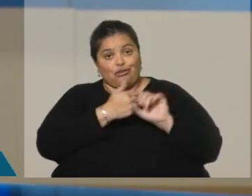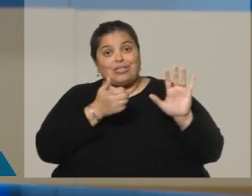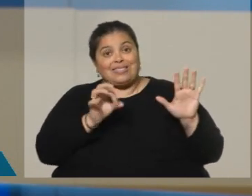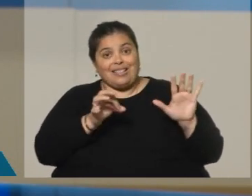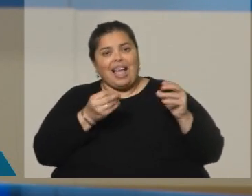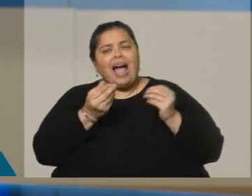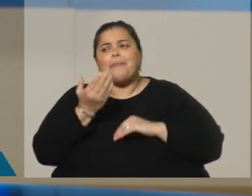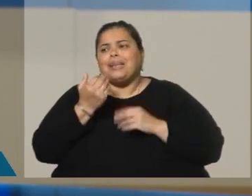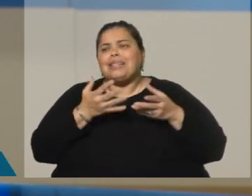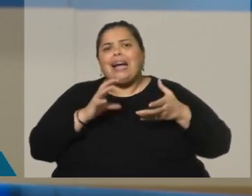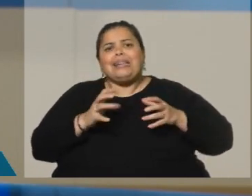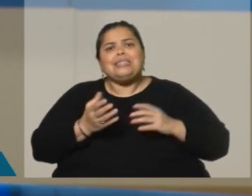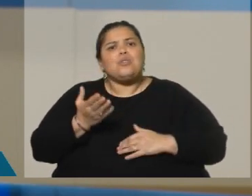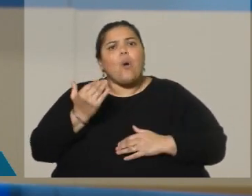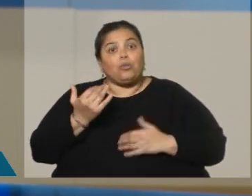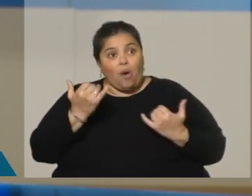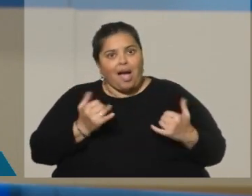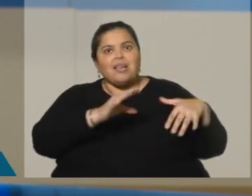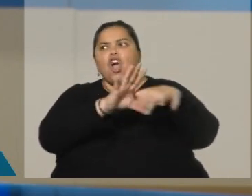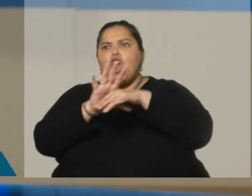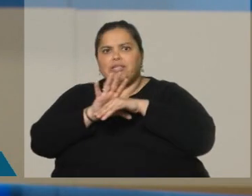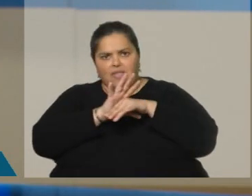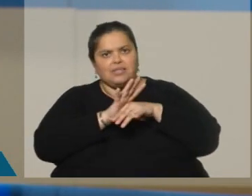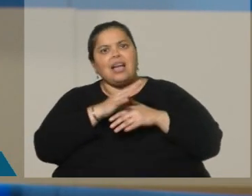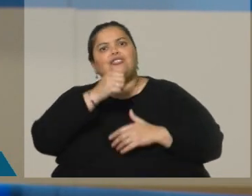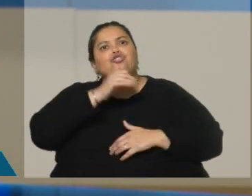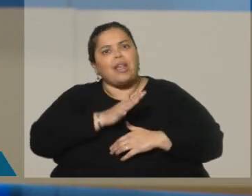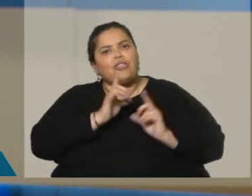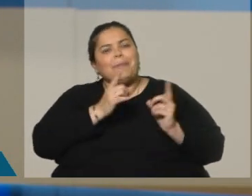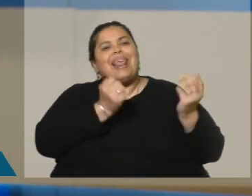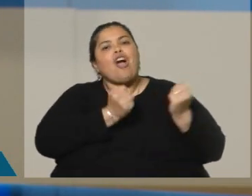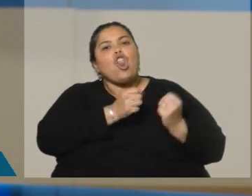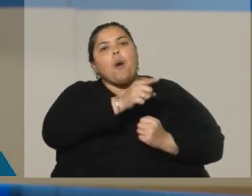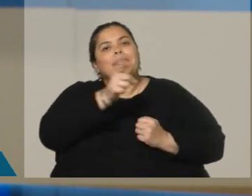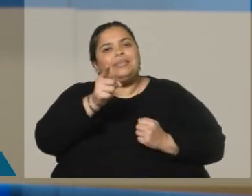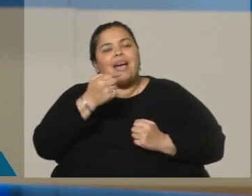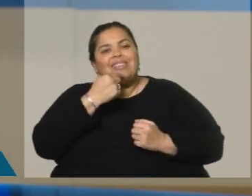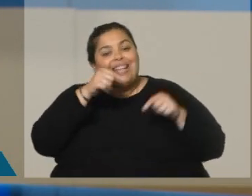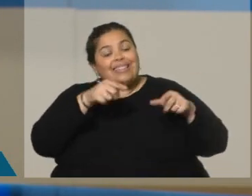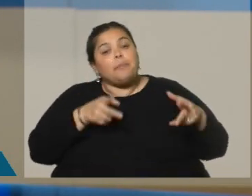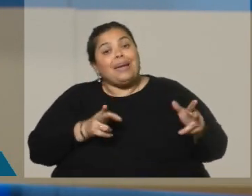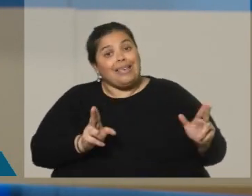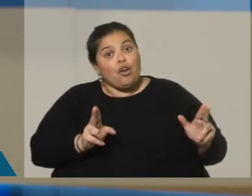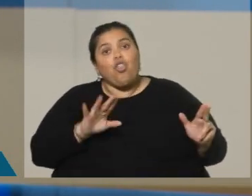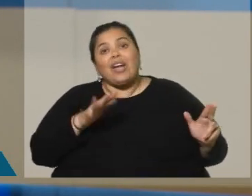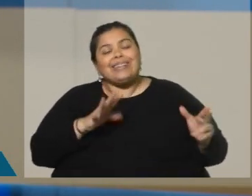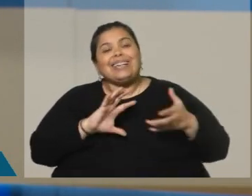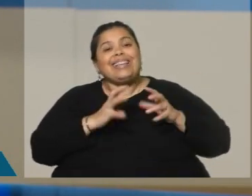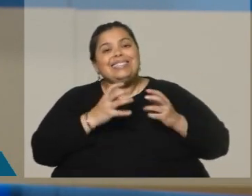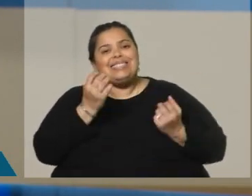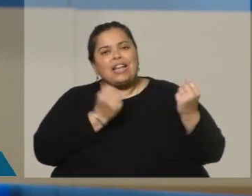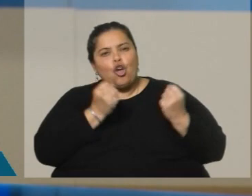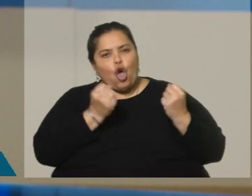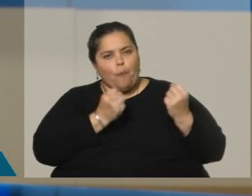ahí hay bastante coincidencia en los historiadores y en los economistas de empezar a marcar este periodo como de crisis económica